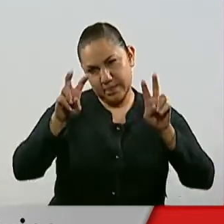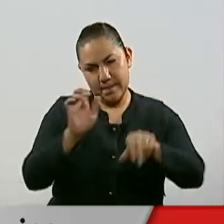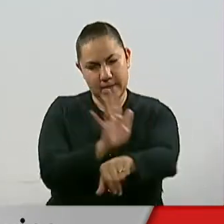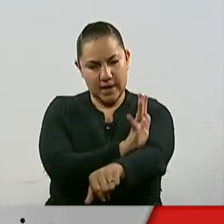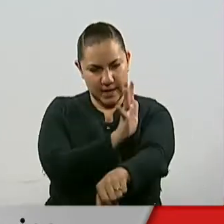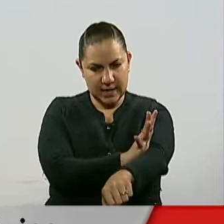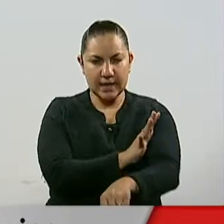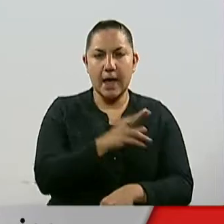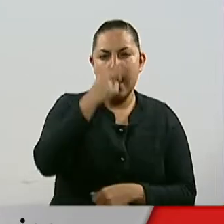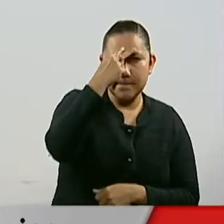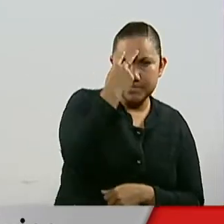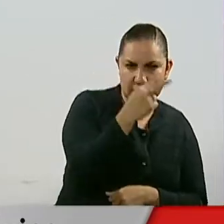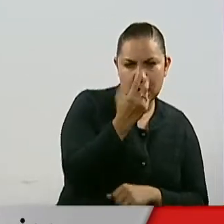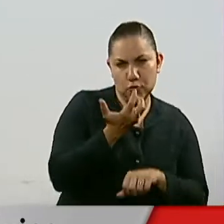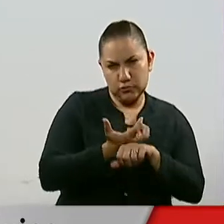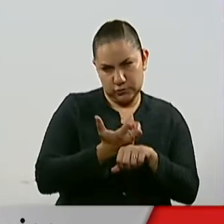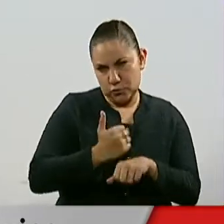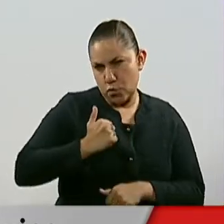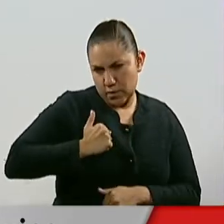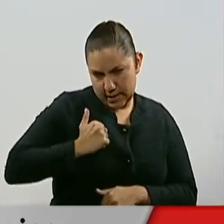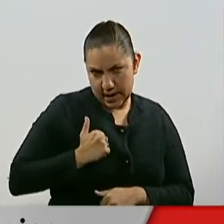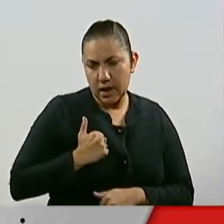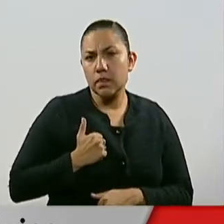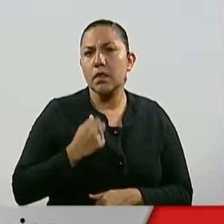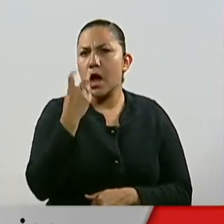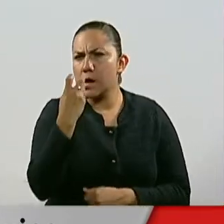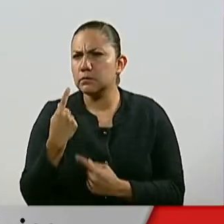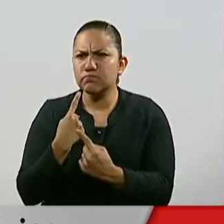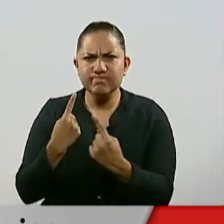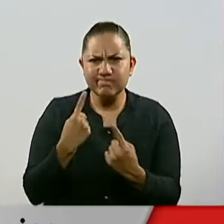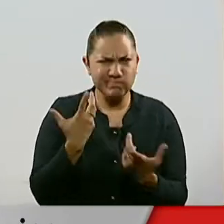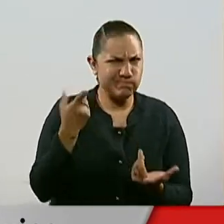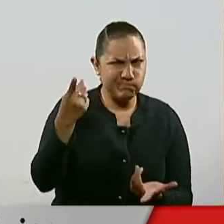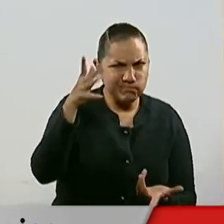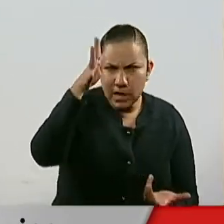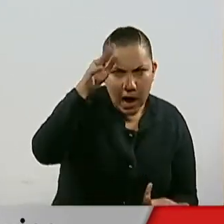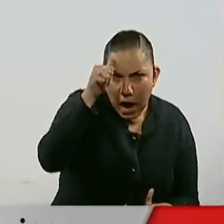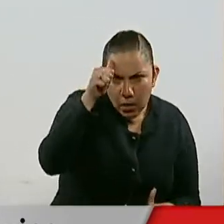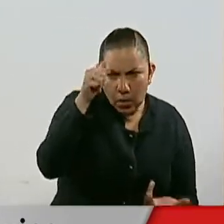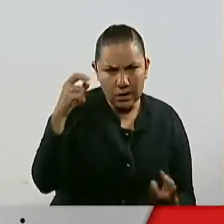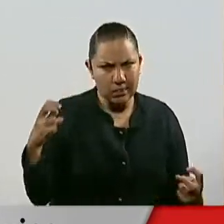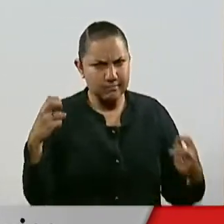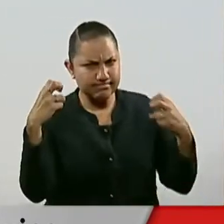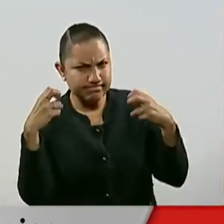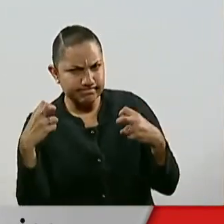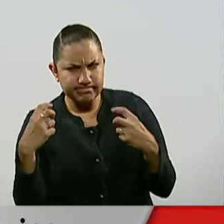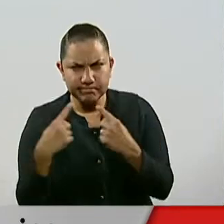unidos y méxico no representan la salida de méxico de este convenio comercial